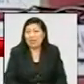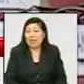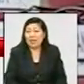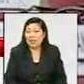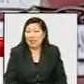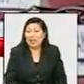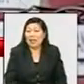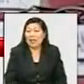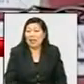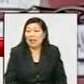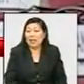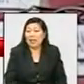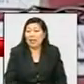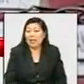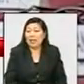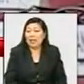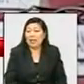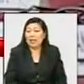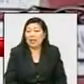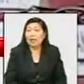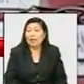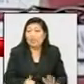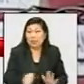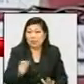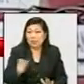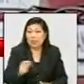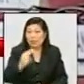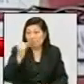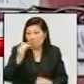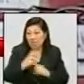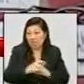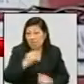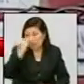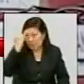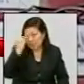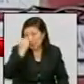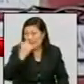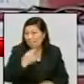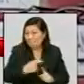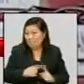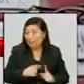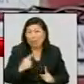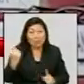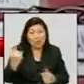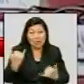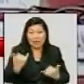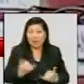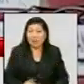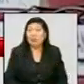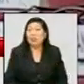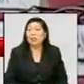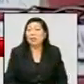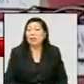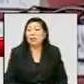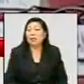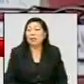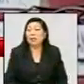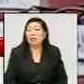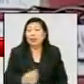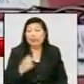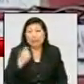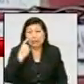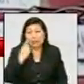una infección bacteriana de 6 pacientes en Italia, pero el récord lo tenemos nosotros, con las